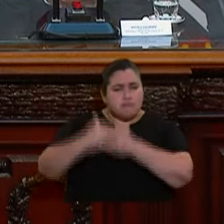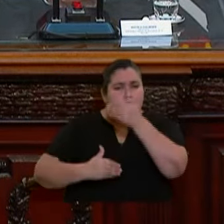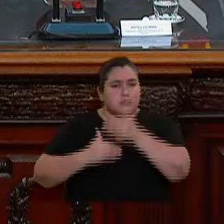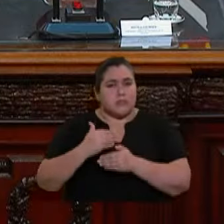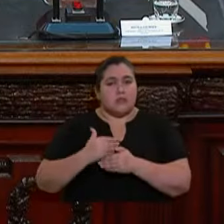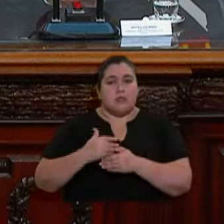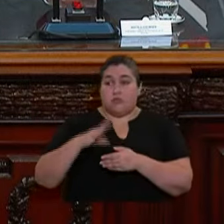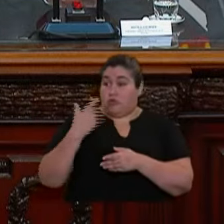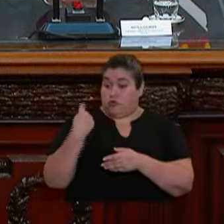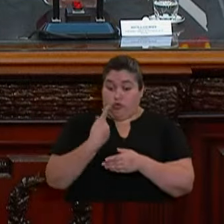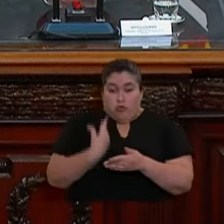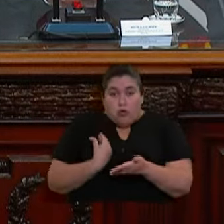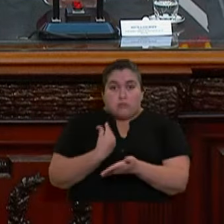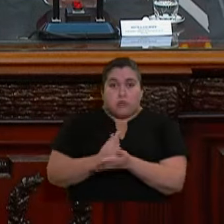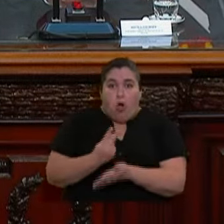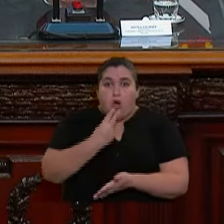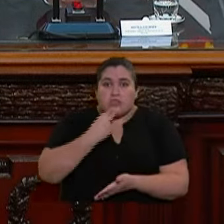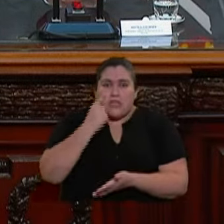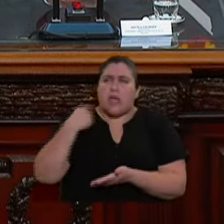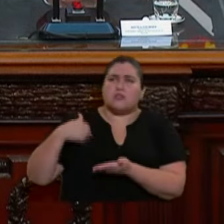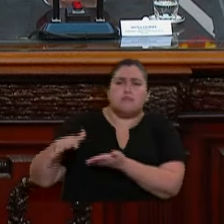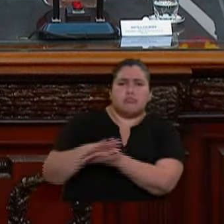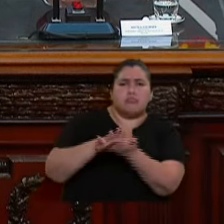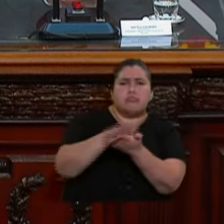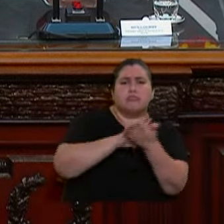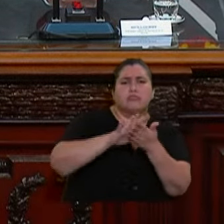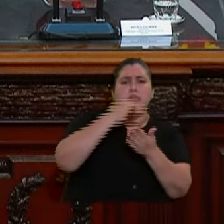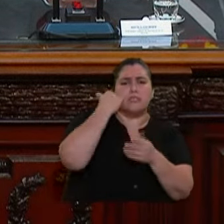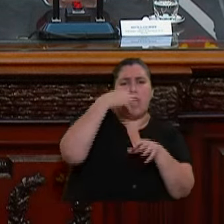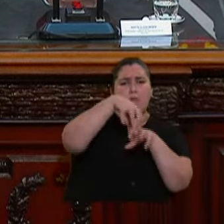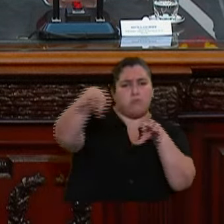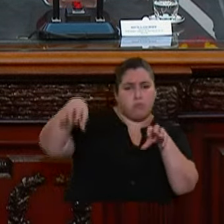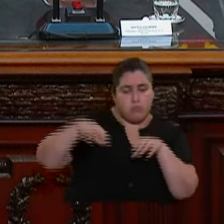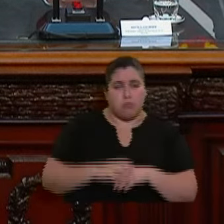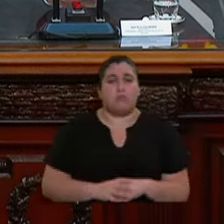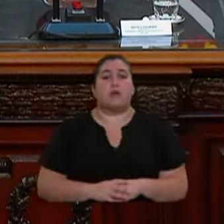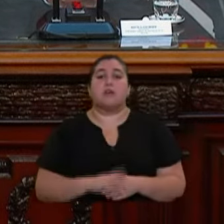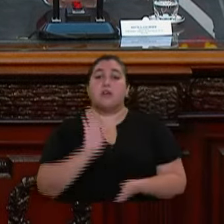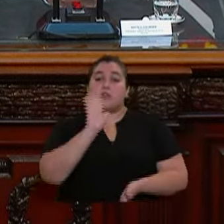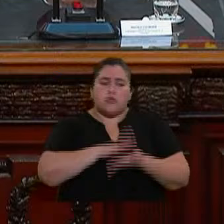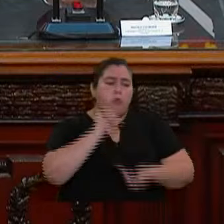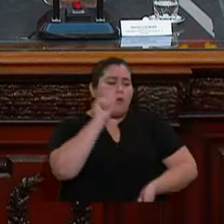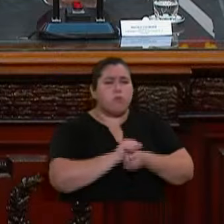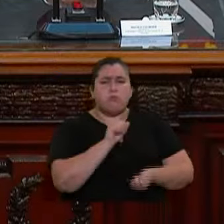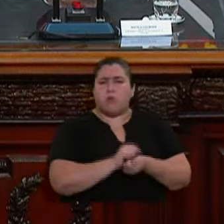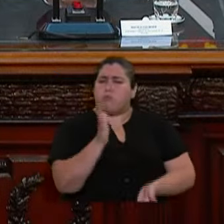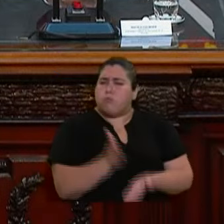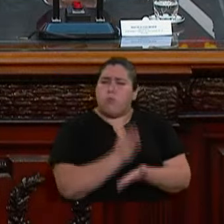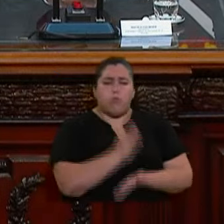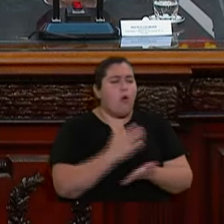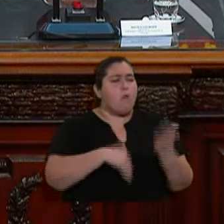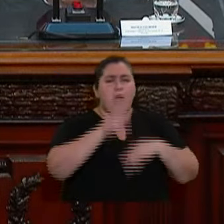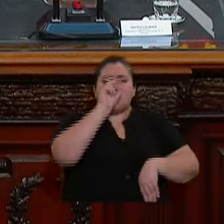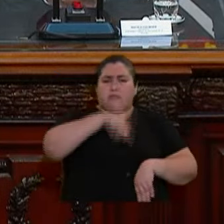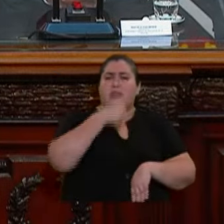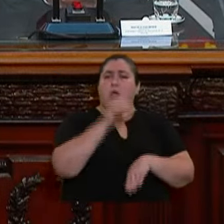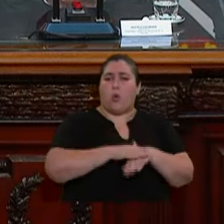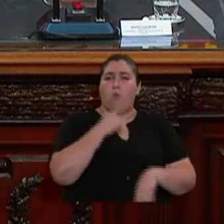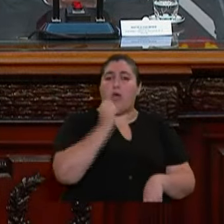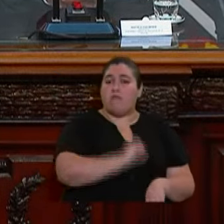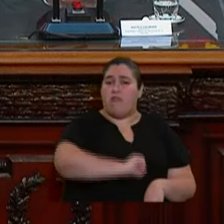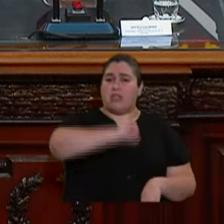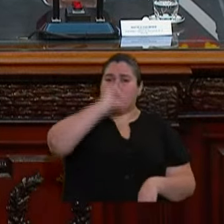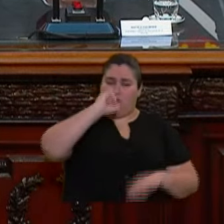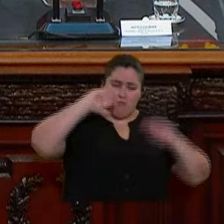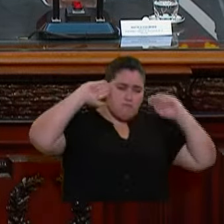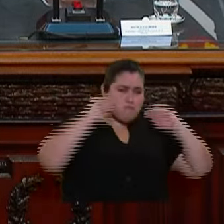11 días de haber asumido. Tercero, cortamos con la emisión monetaria, que es la única y probada causa de la inflación, y a